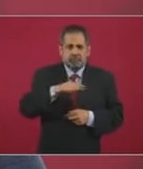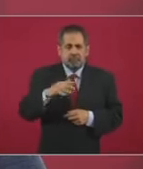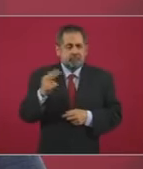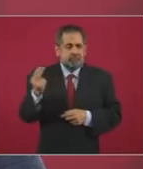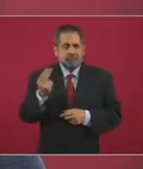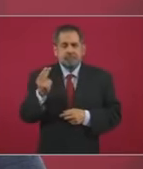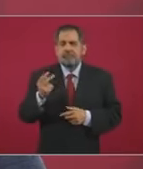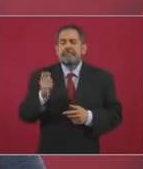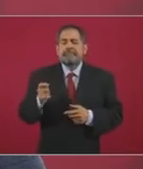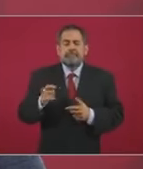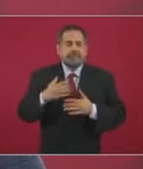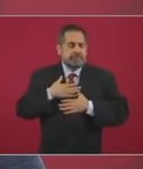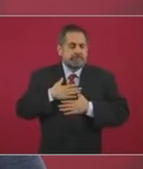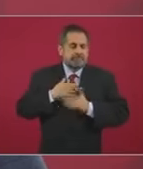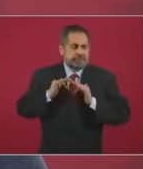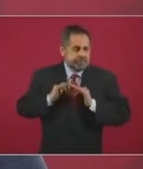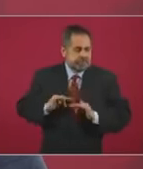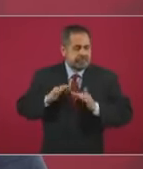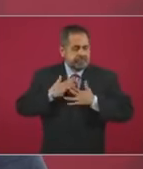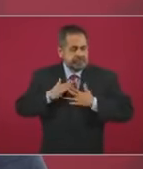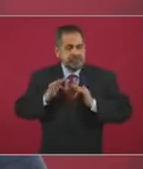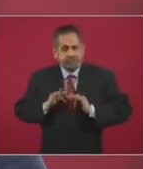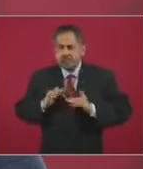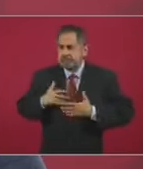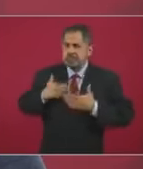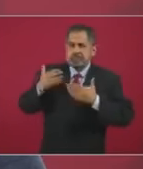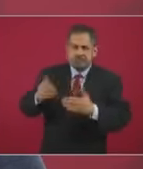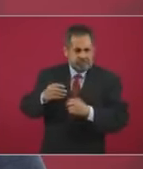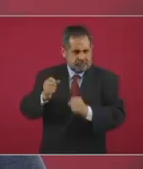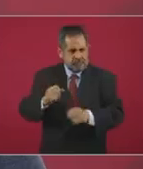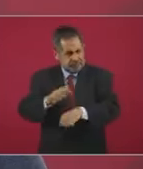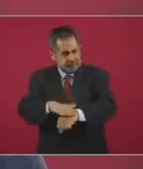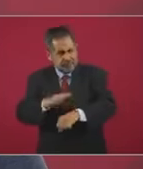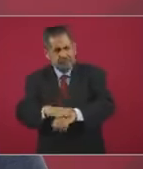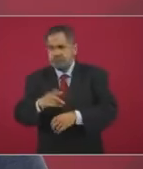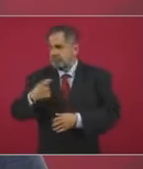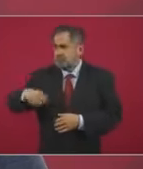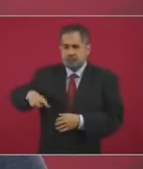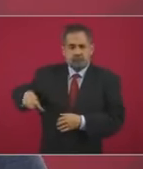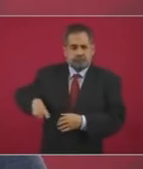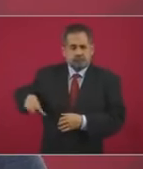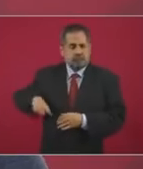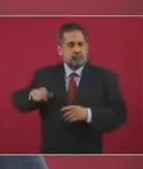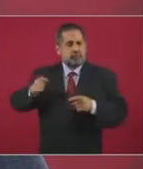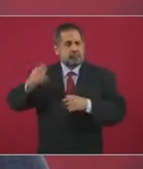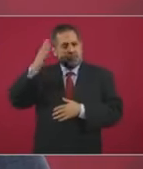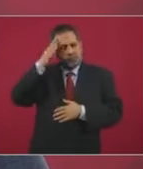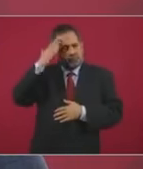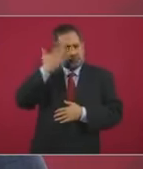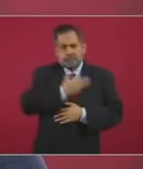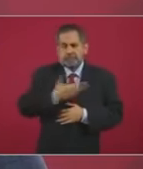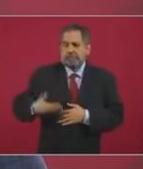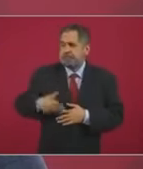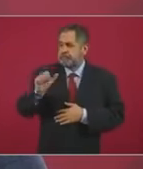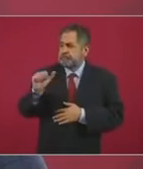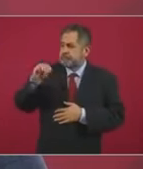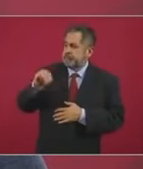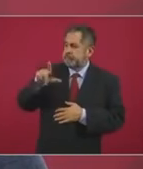con tranquilidad y confianza. Estén seguros de que el gobierno que conduce el presidente Andrés Manuel